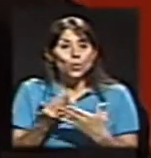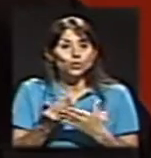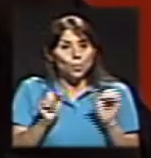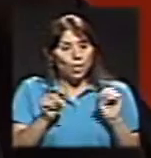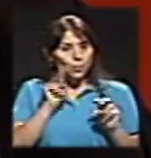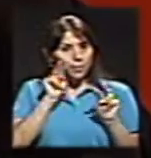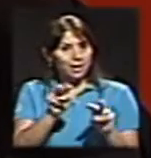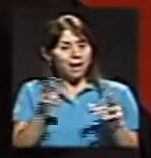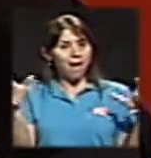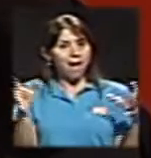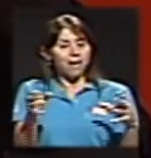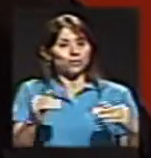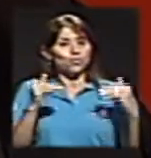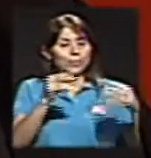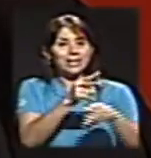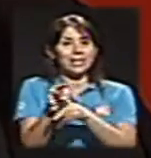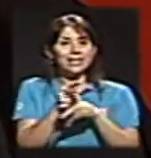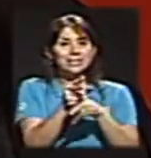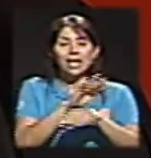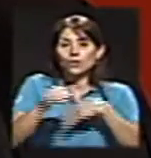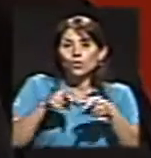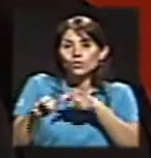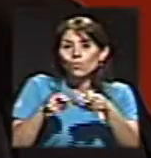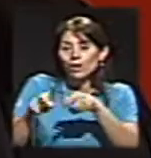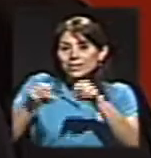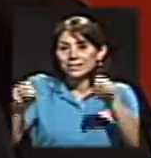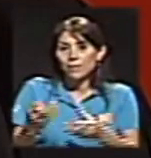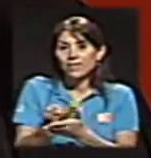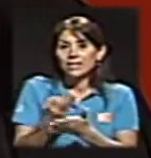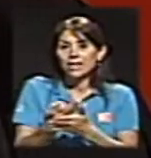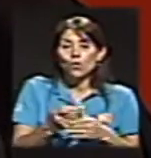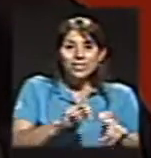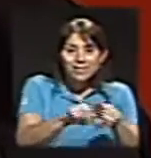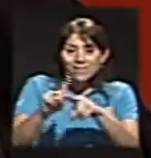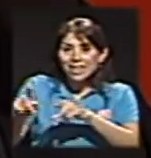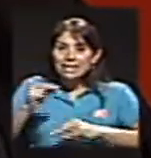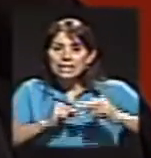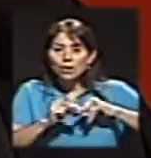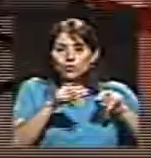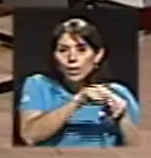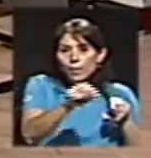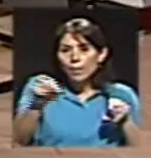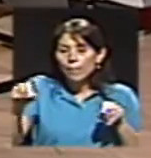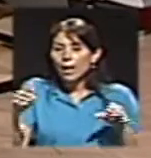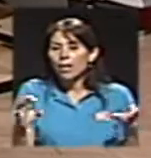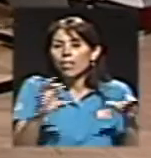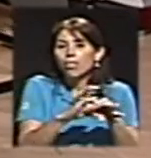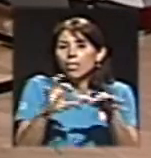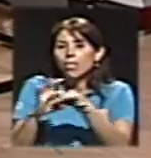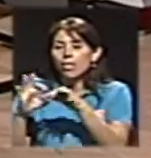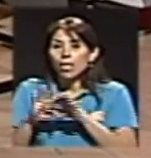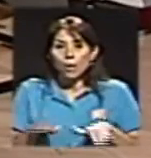superintendencia, consejo, todos los reguladores del sistema financiero, cuáles son las interrelaciones que hay entre los mercados. Entonces, cómo se vincula, por ejemplo, los mercados